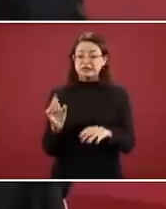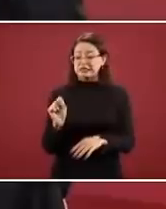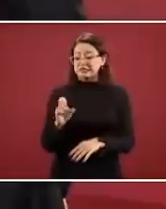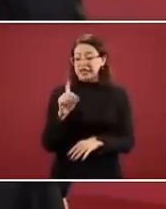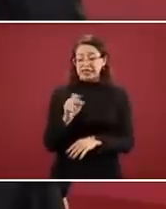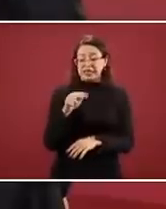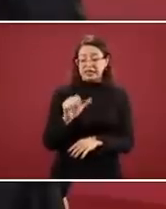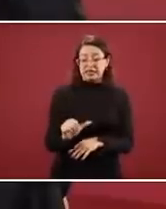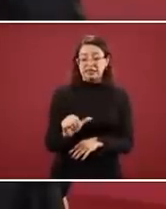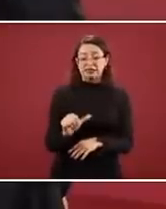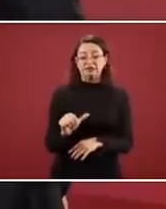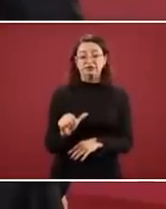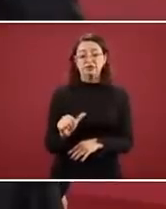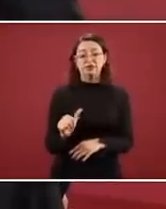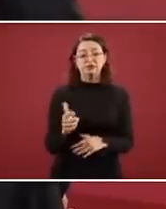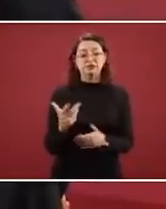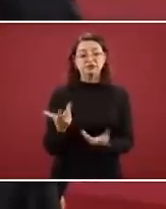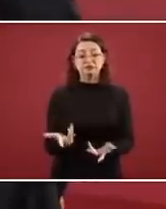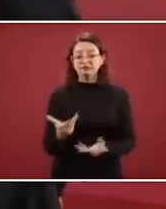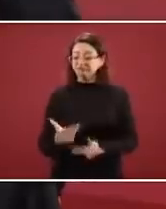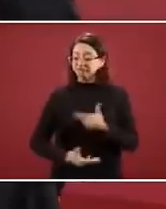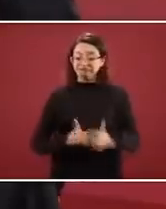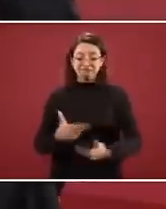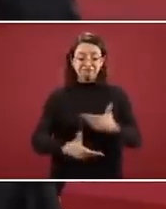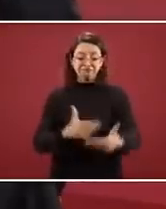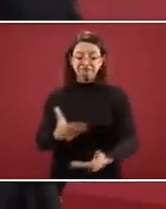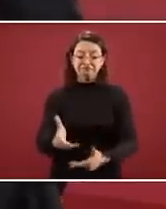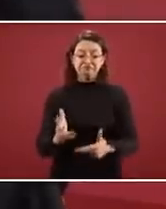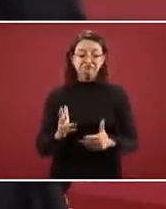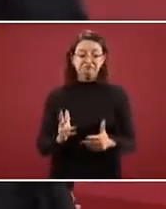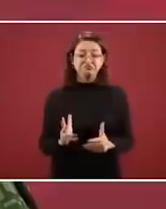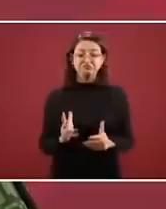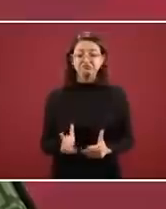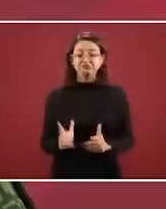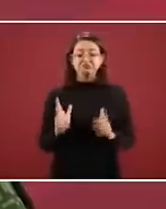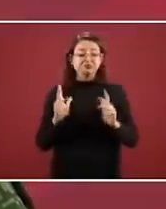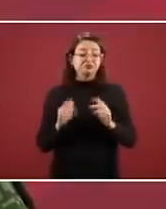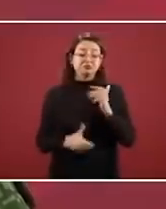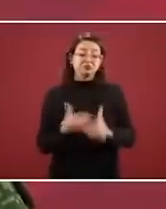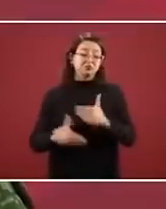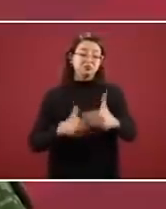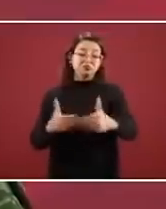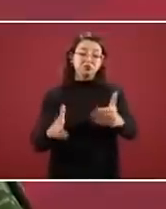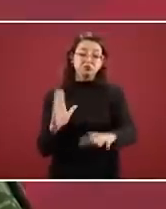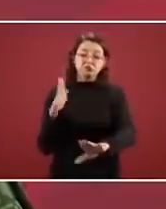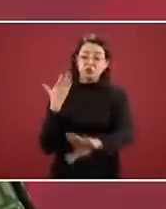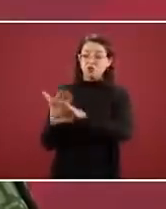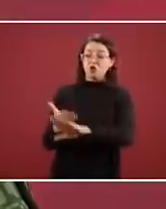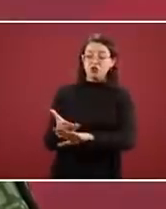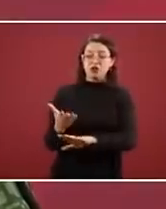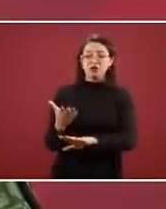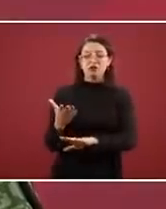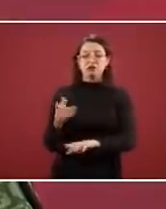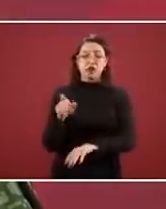estuvo o aceptó el proceso o se desarrolló el proceso en contra de ellos,